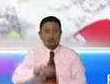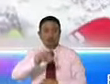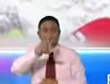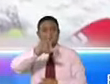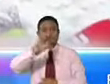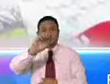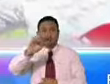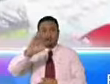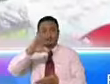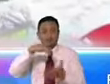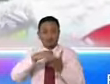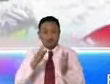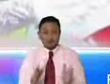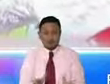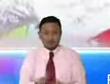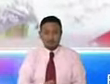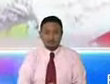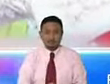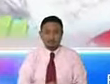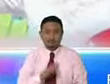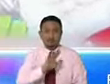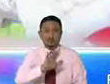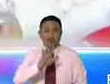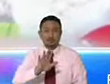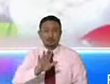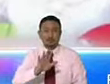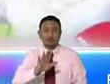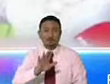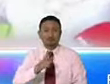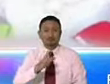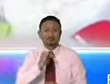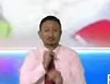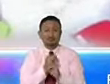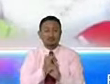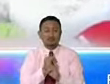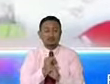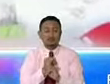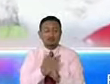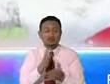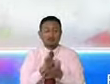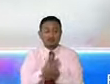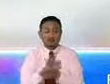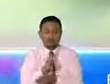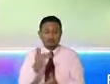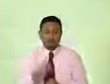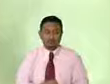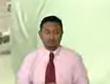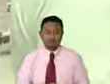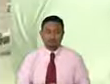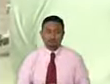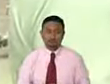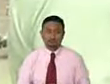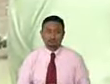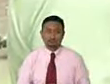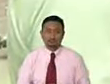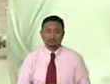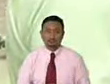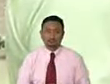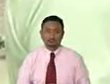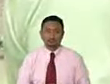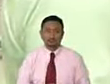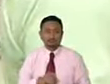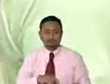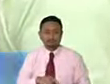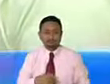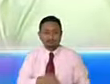4.300 estudiantes de 55 instituciones educativas. Bueno, hemos incrementado en algunos